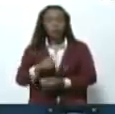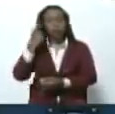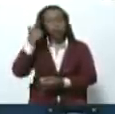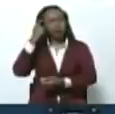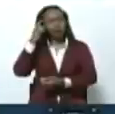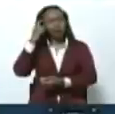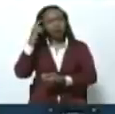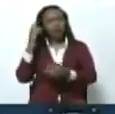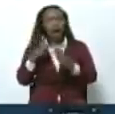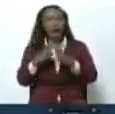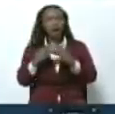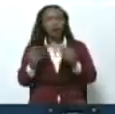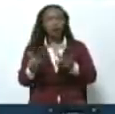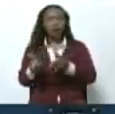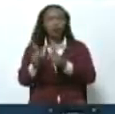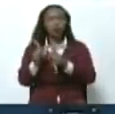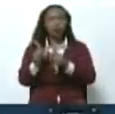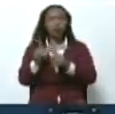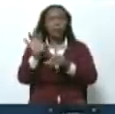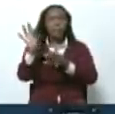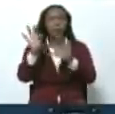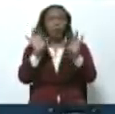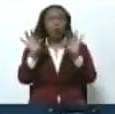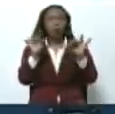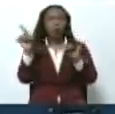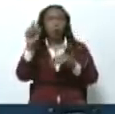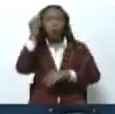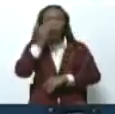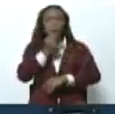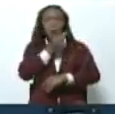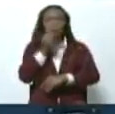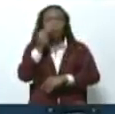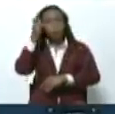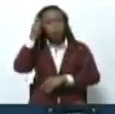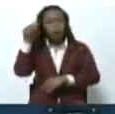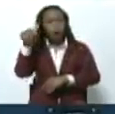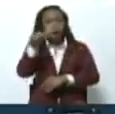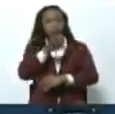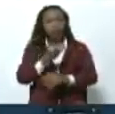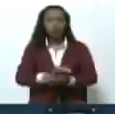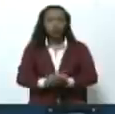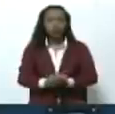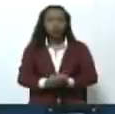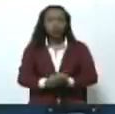recordándole a todas las autoridades electas su compromiso con el pueblo,